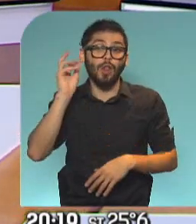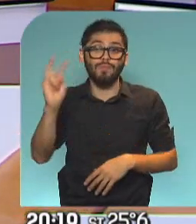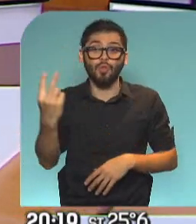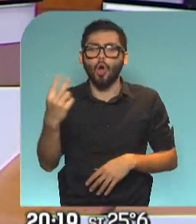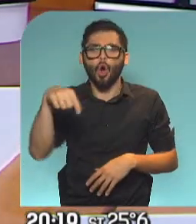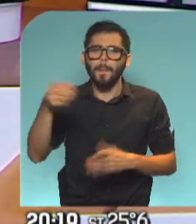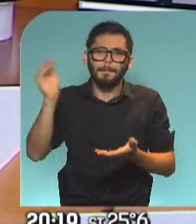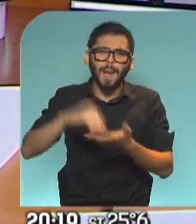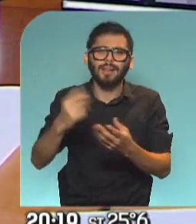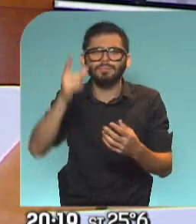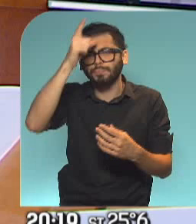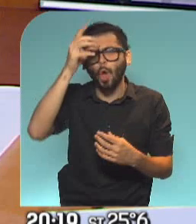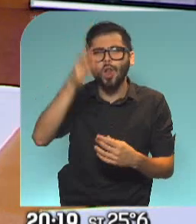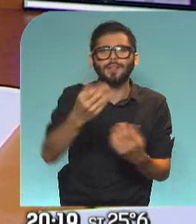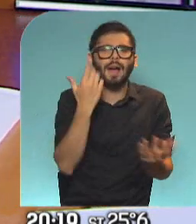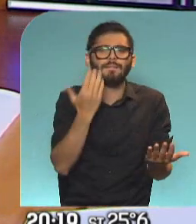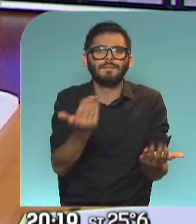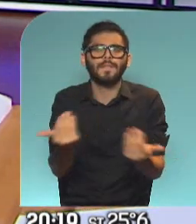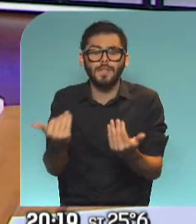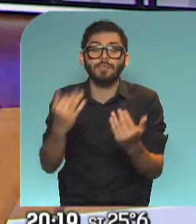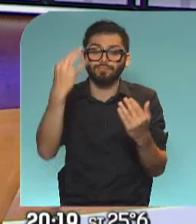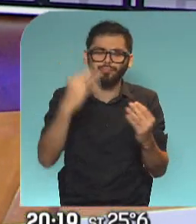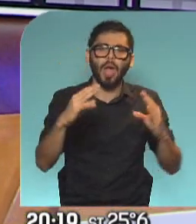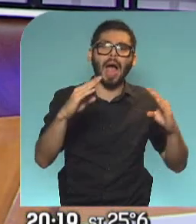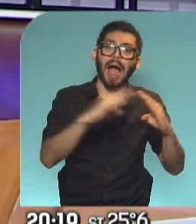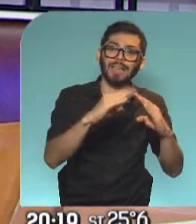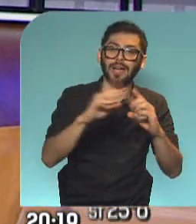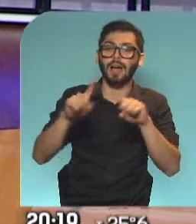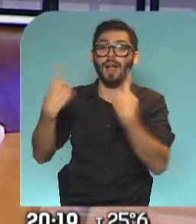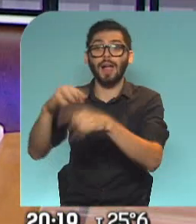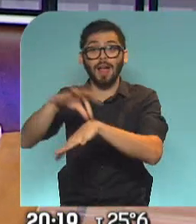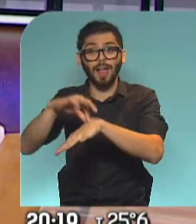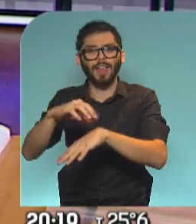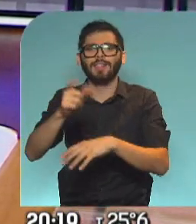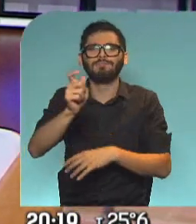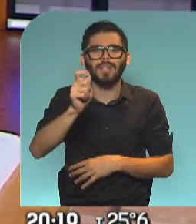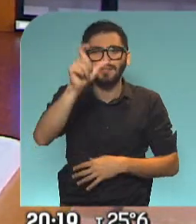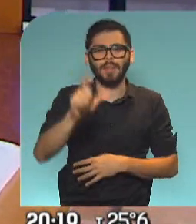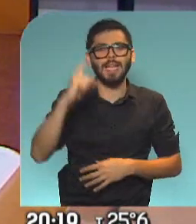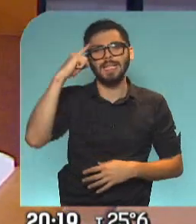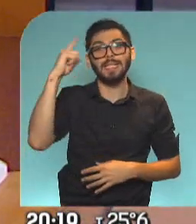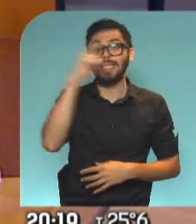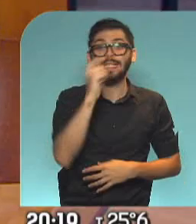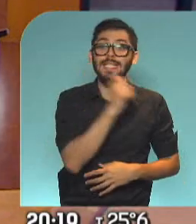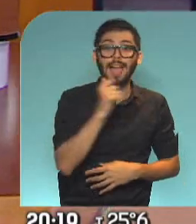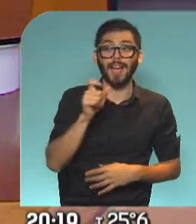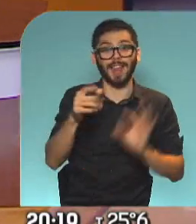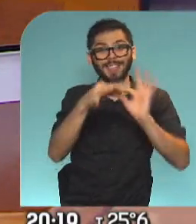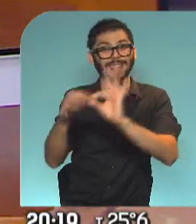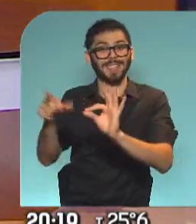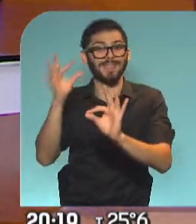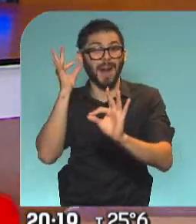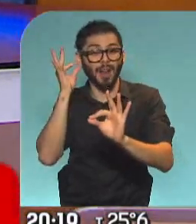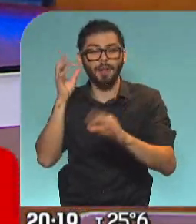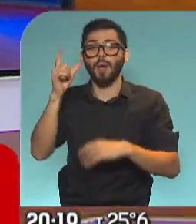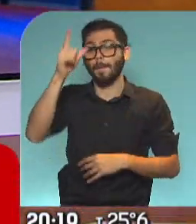allanamientos, concretamente en el consultorio y en la casa de quien era la psiquiatra de Diego Armando Maradona. De manera conjunta, la policía de la ciudad junto